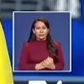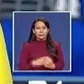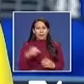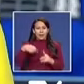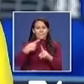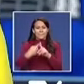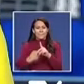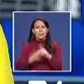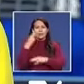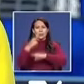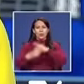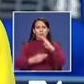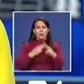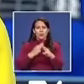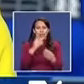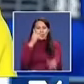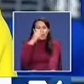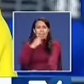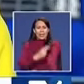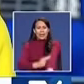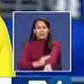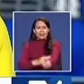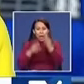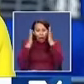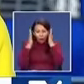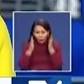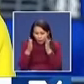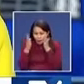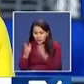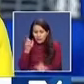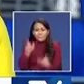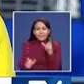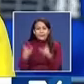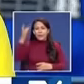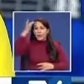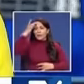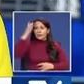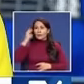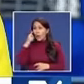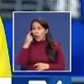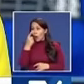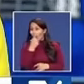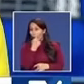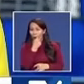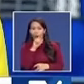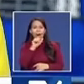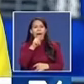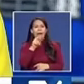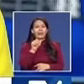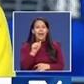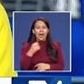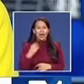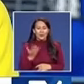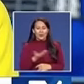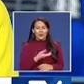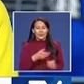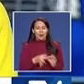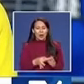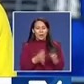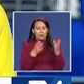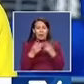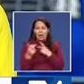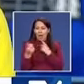Con el mes mundial de la diabetes y con el objetivo de crear conciencia sobre las enfermedades diabéticas de los ojos, Ana María Palacios entrevistó a un especialista en el